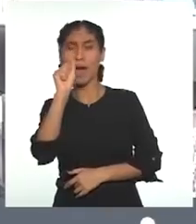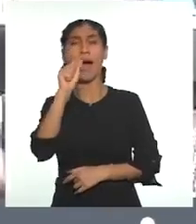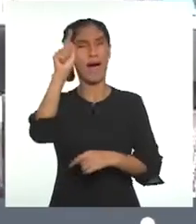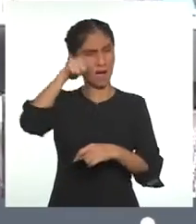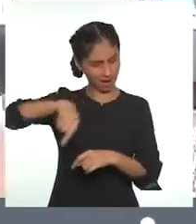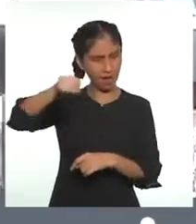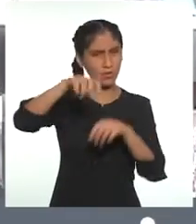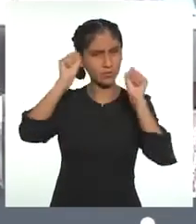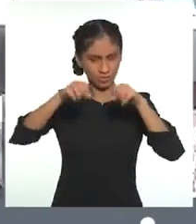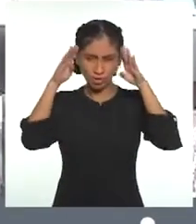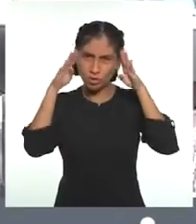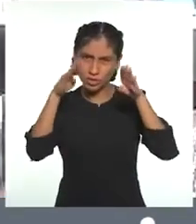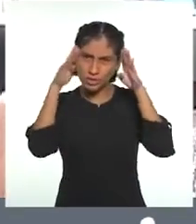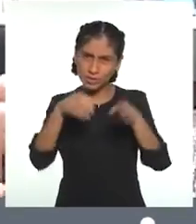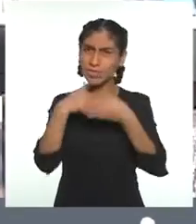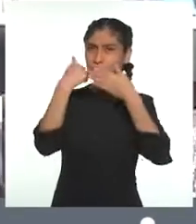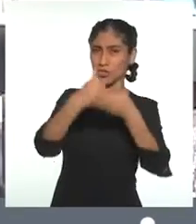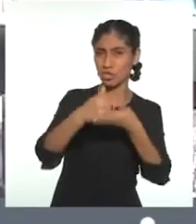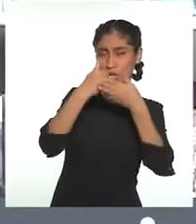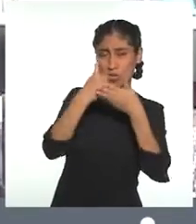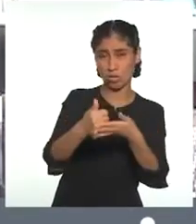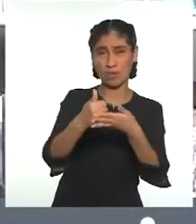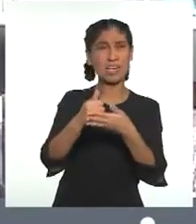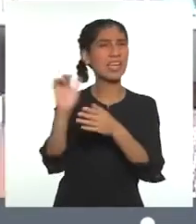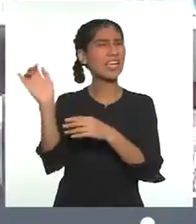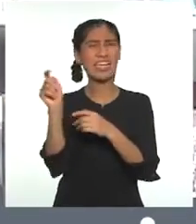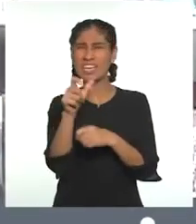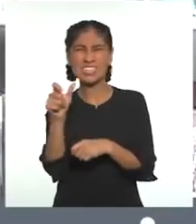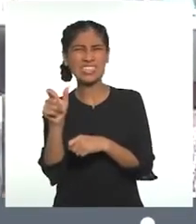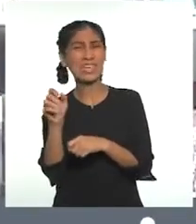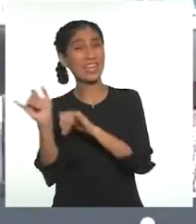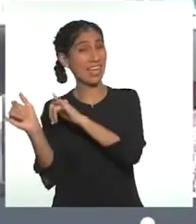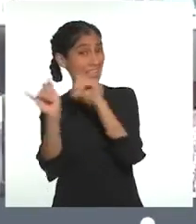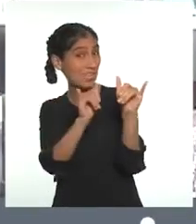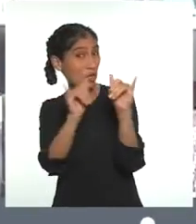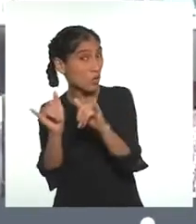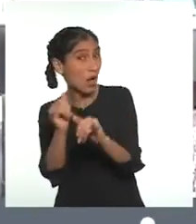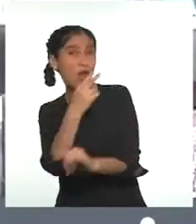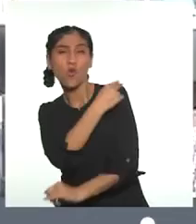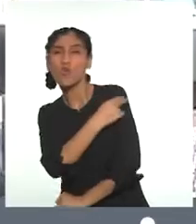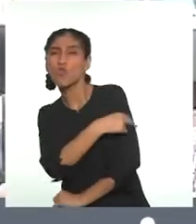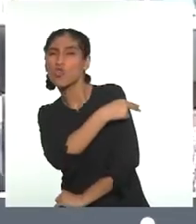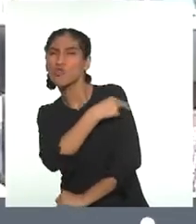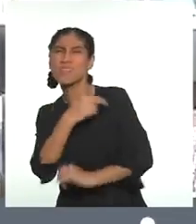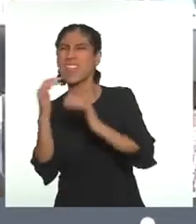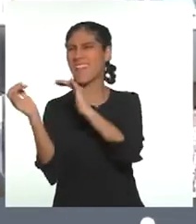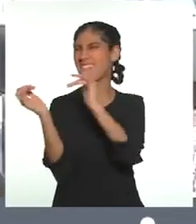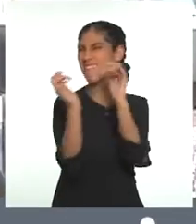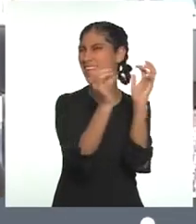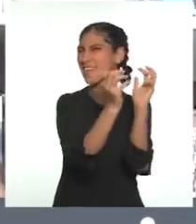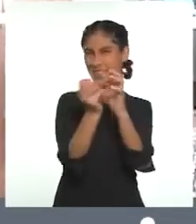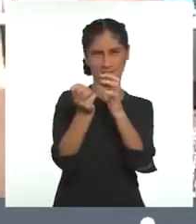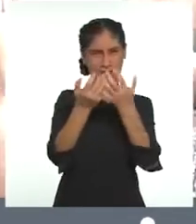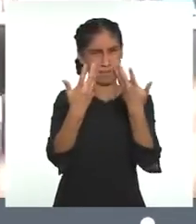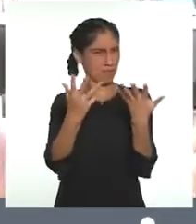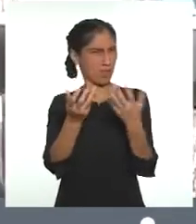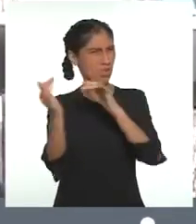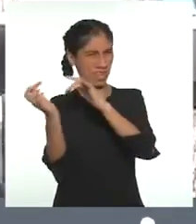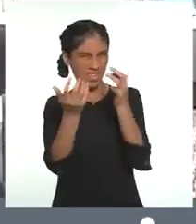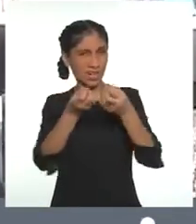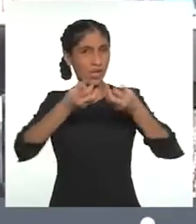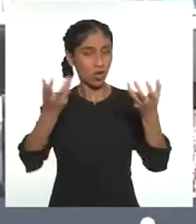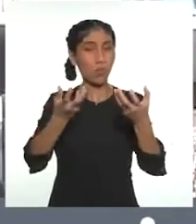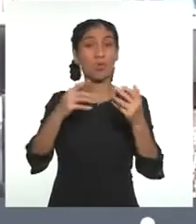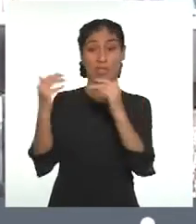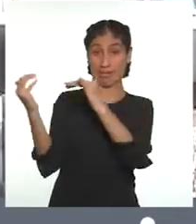así prácticamente en una especie de hospital de guerra. Se creó toda una mística, ¿no?, entre